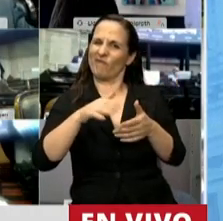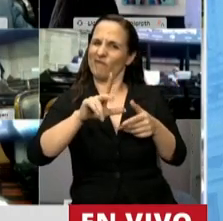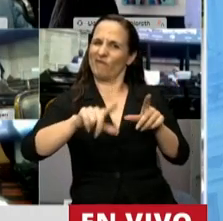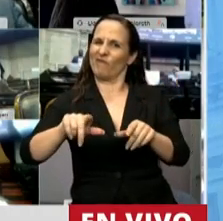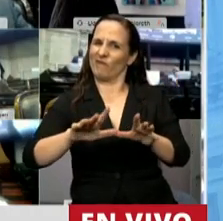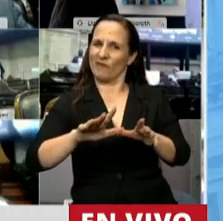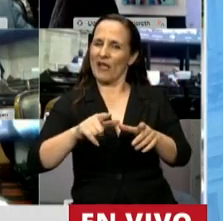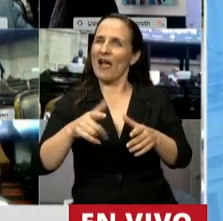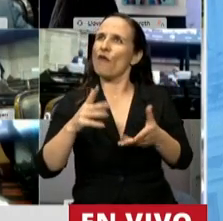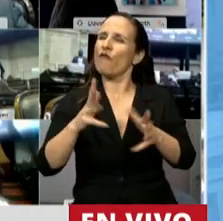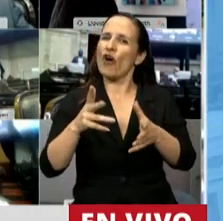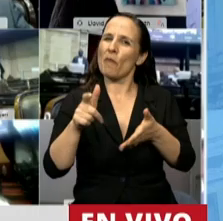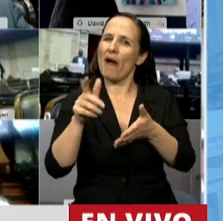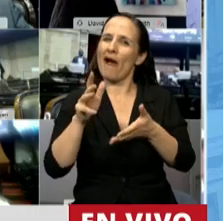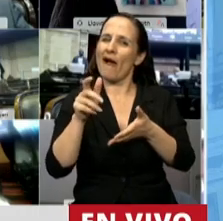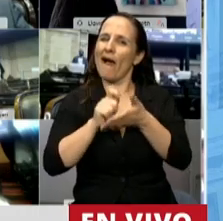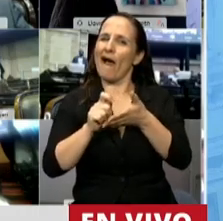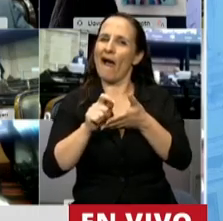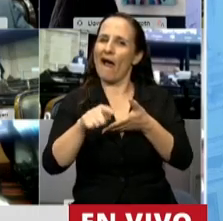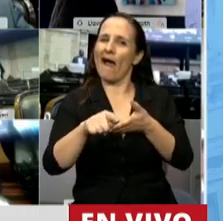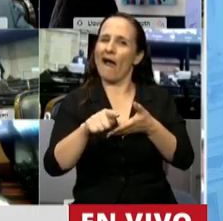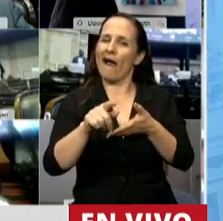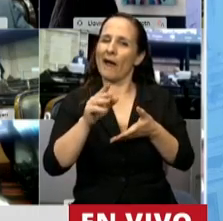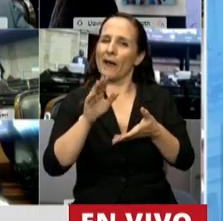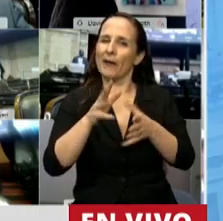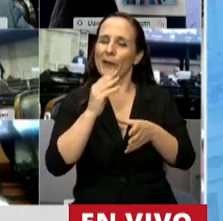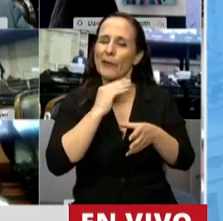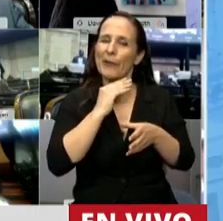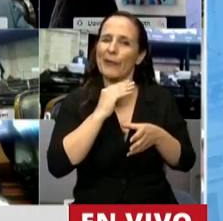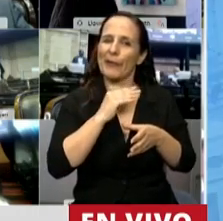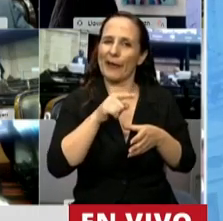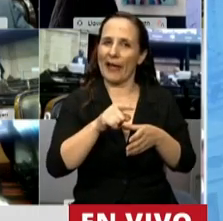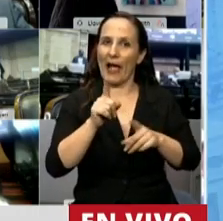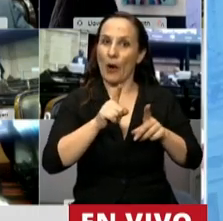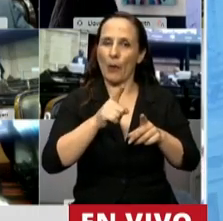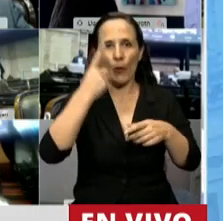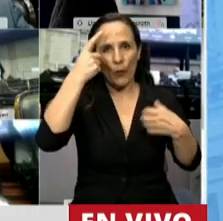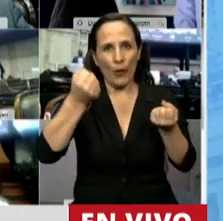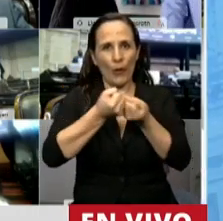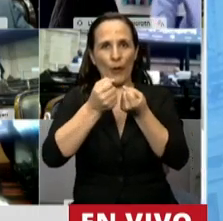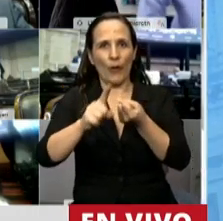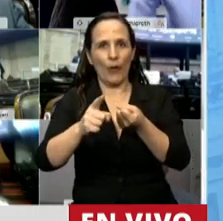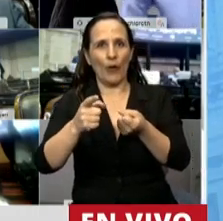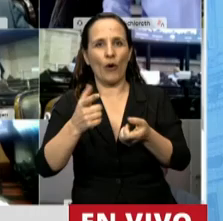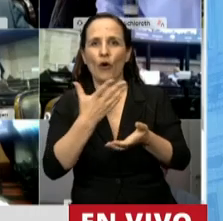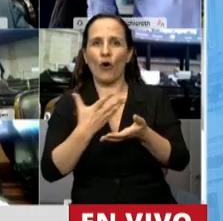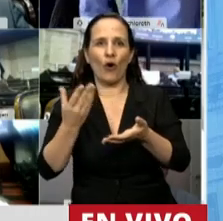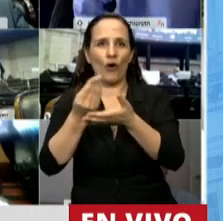y por sobre todo una vulgar caracterización solapada de quienes no comulgan con el partido